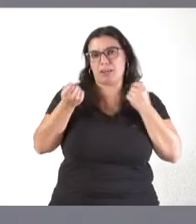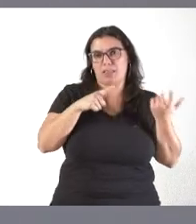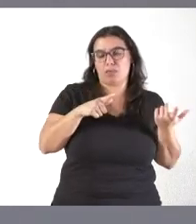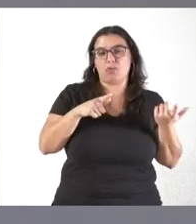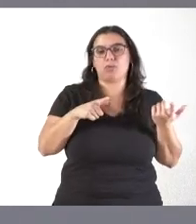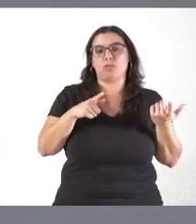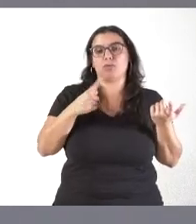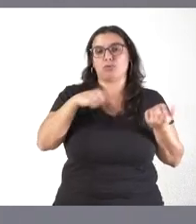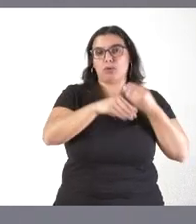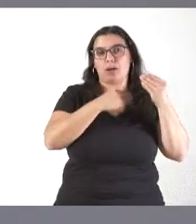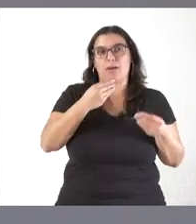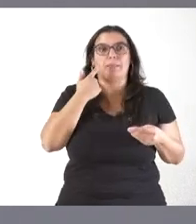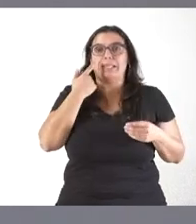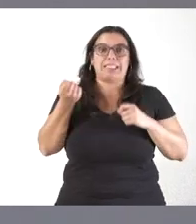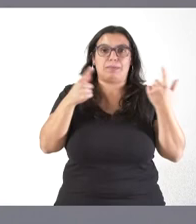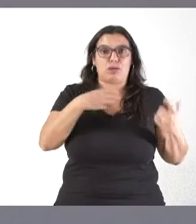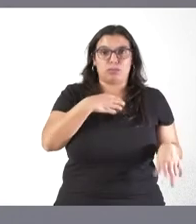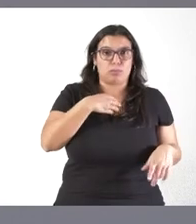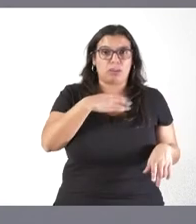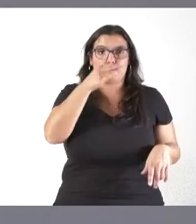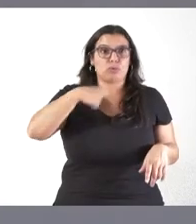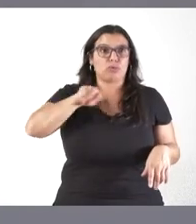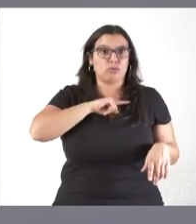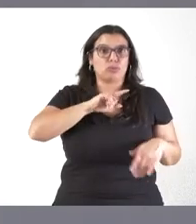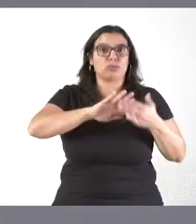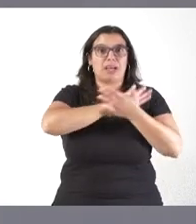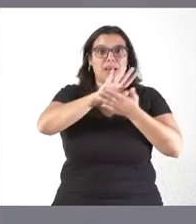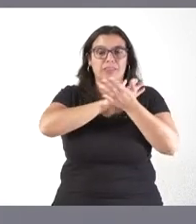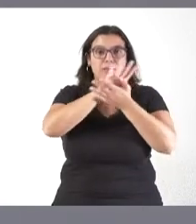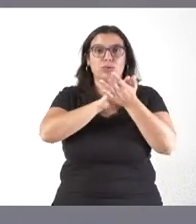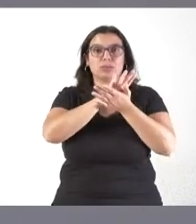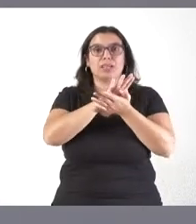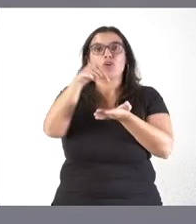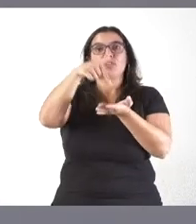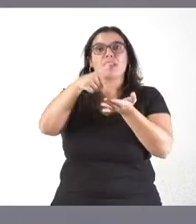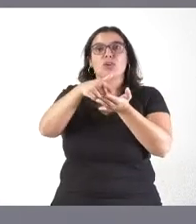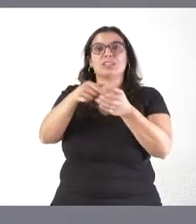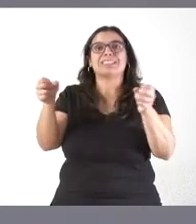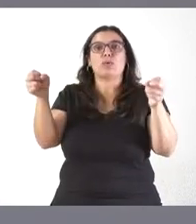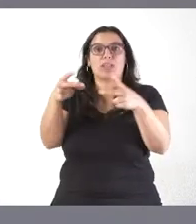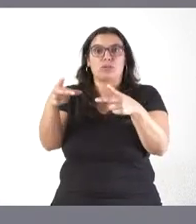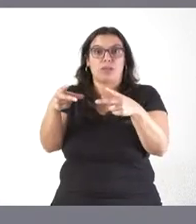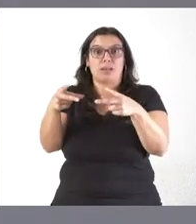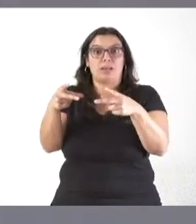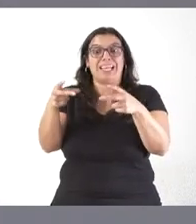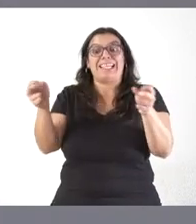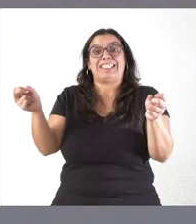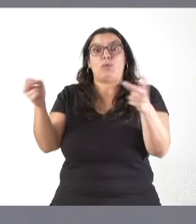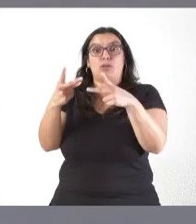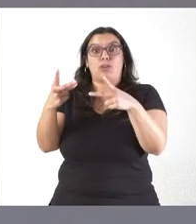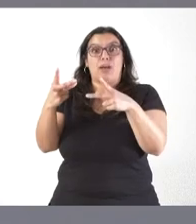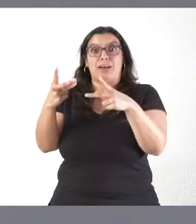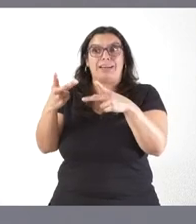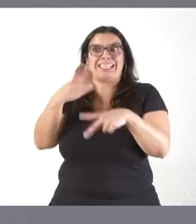algo similar no puede ser porque lógicamente estamos hablando de cotizaciones a la seguridad social y la caja de la seguridad Social es única